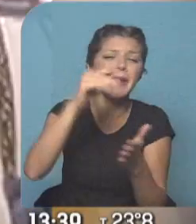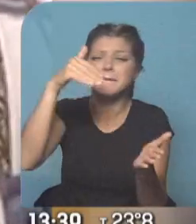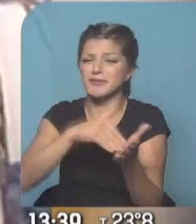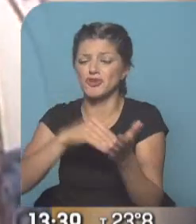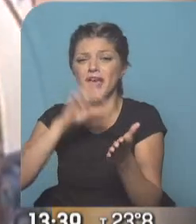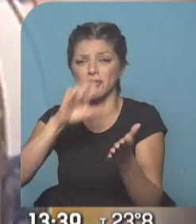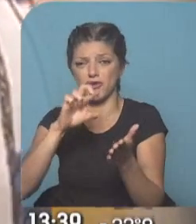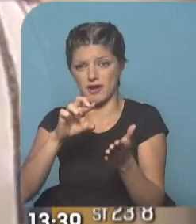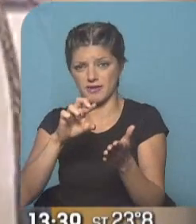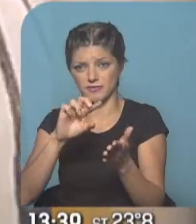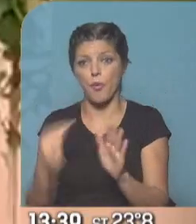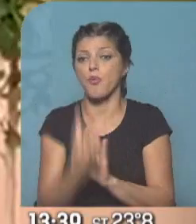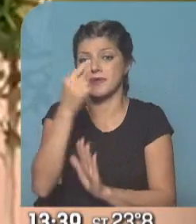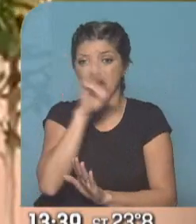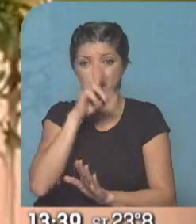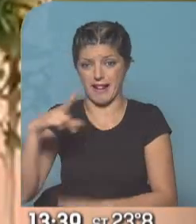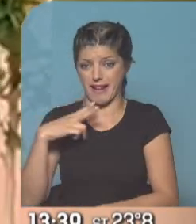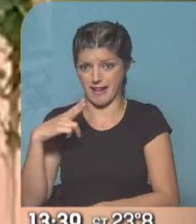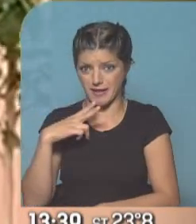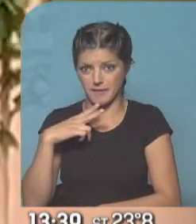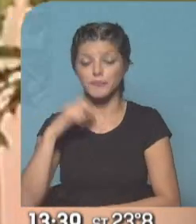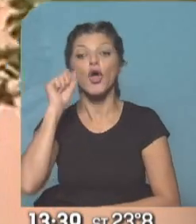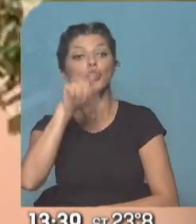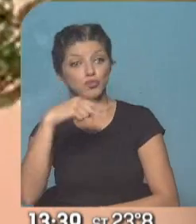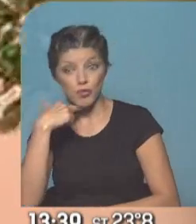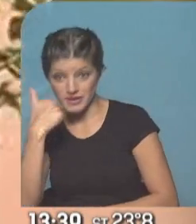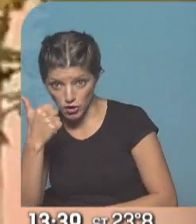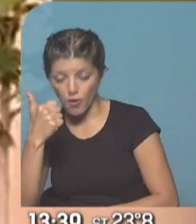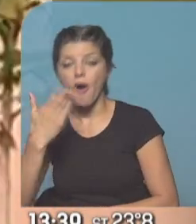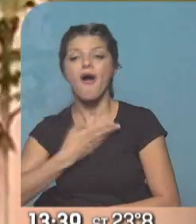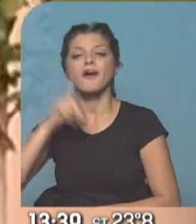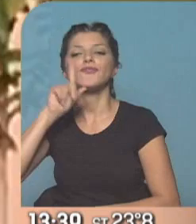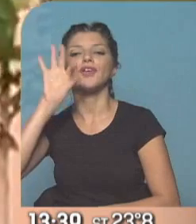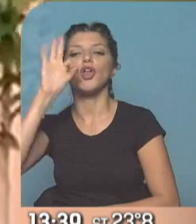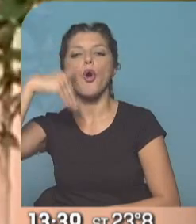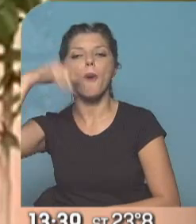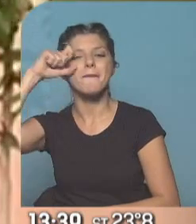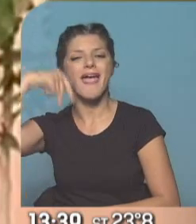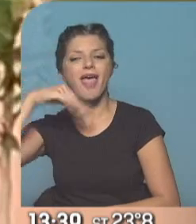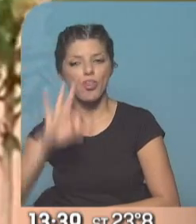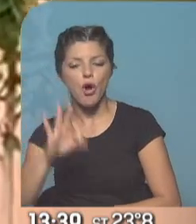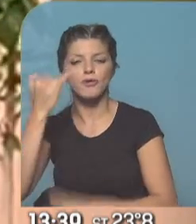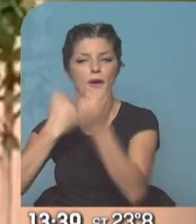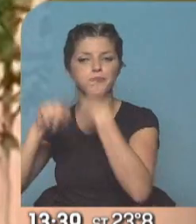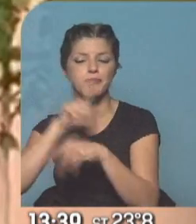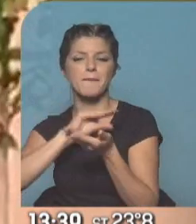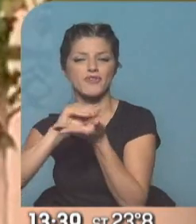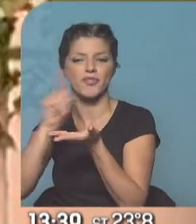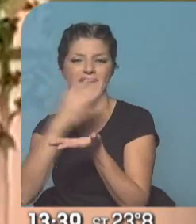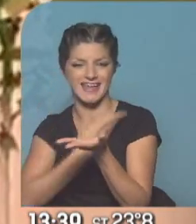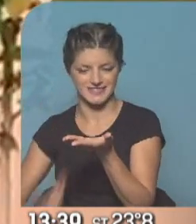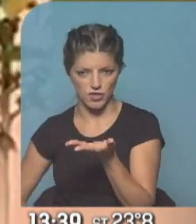millones. Por su parte, su hijo José Filomeno está a cargo de un fondo de inversión del Estado de unos